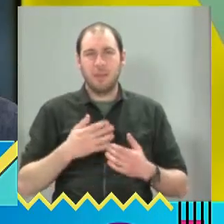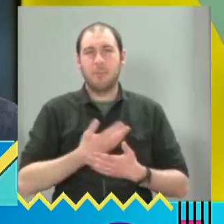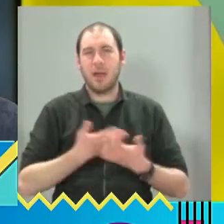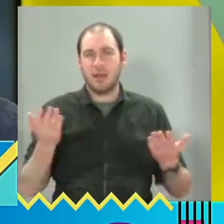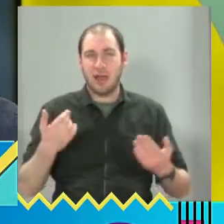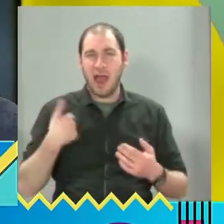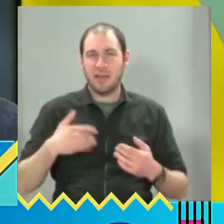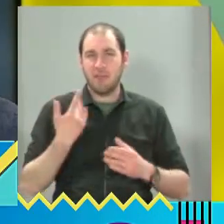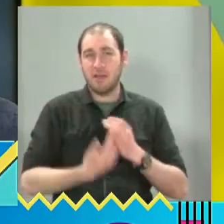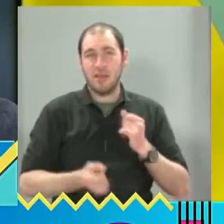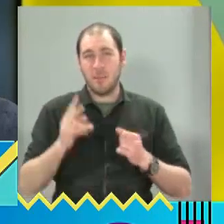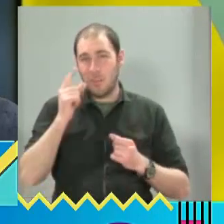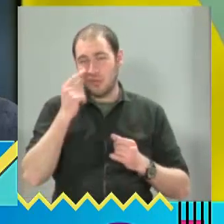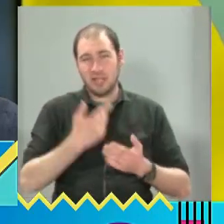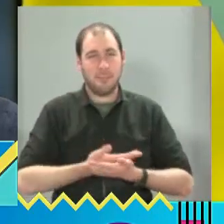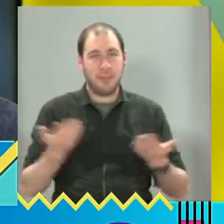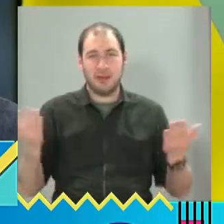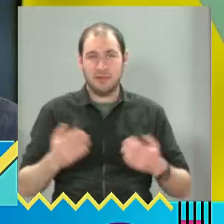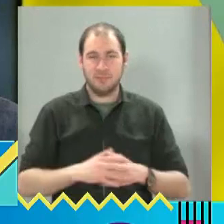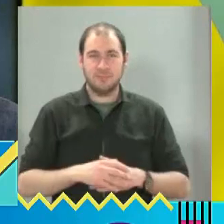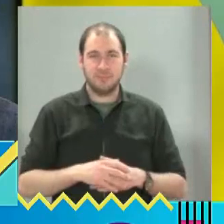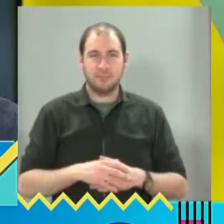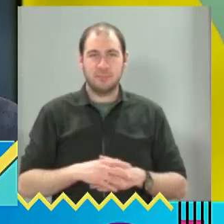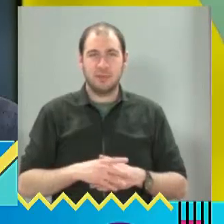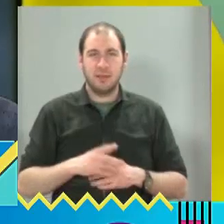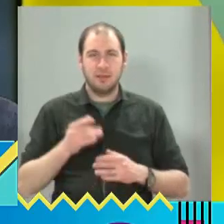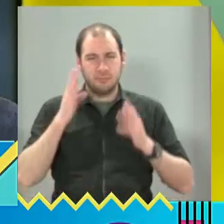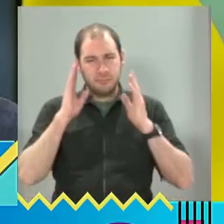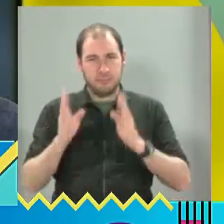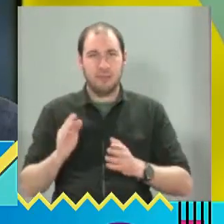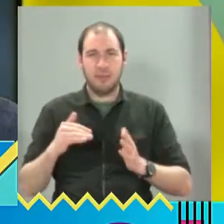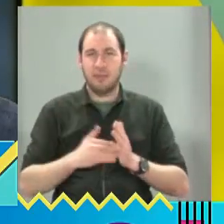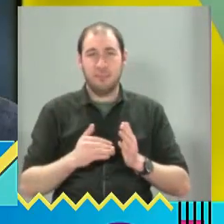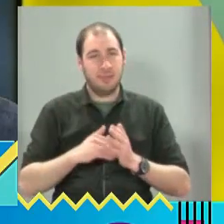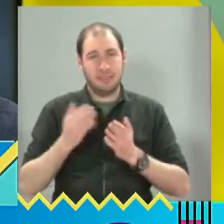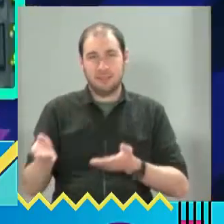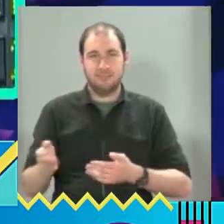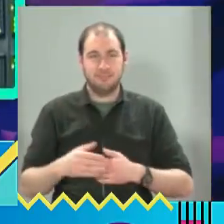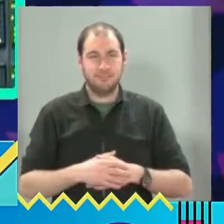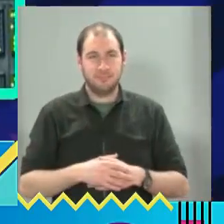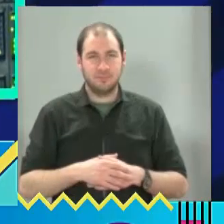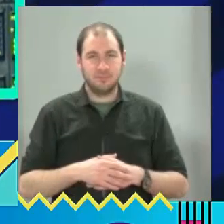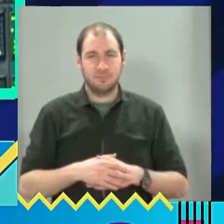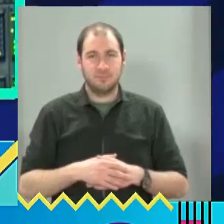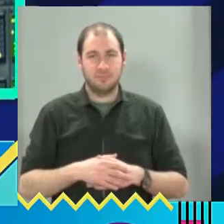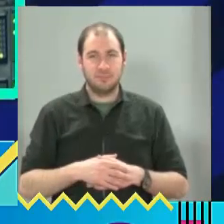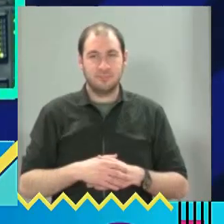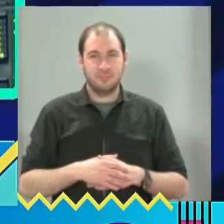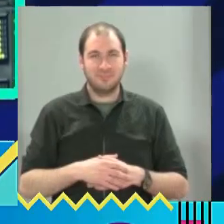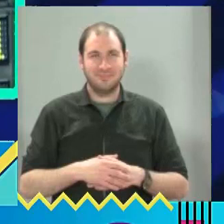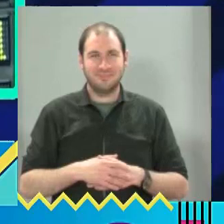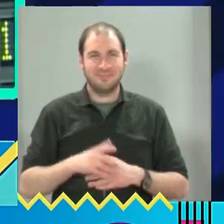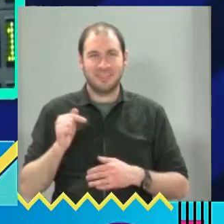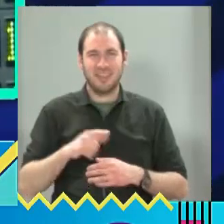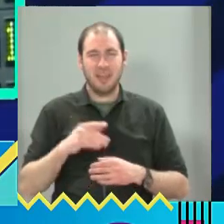bueno, en Argentina lo que fallan son las políticas macro, indudablemente, están muy pensadas en función de eso. Vos fíjate que me voy a enganchar con lo que